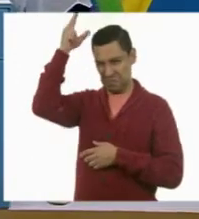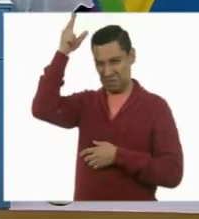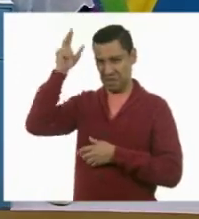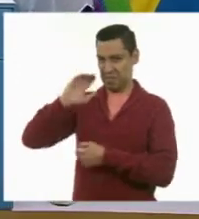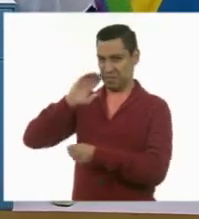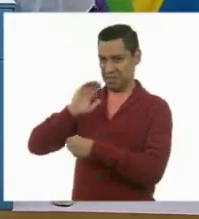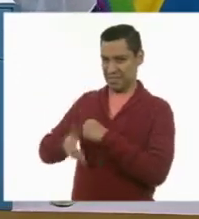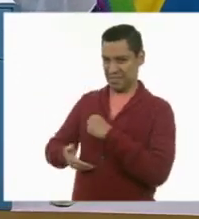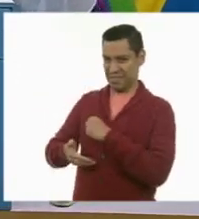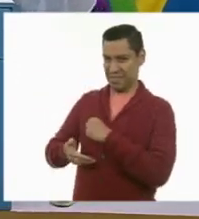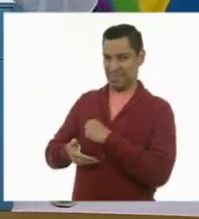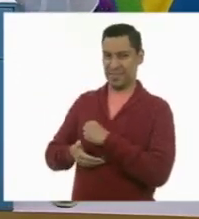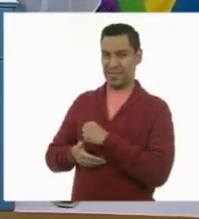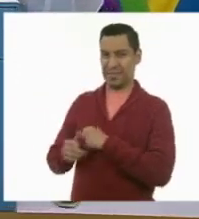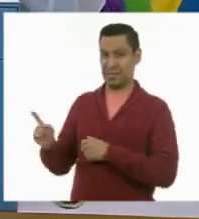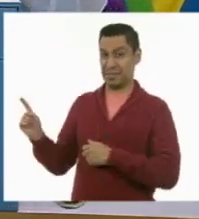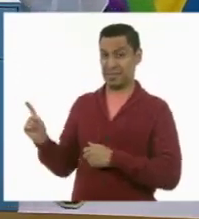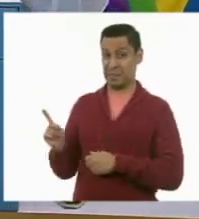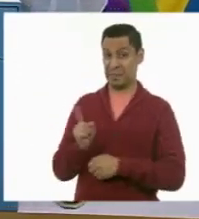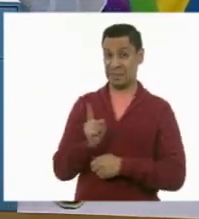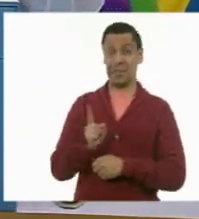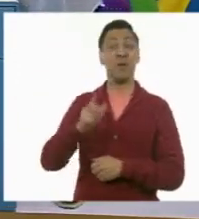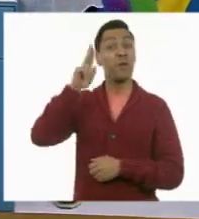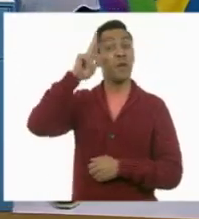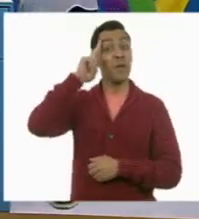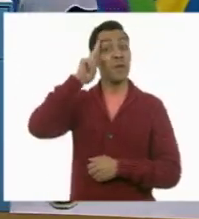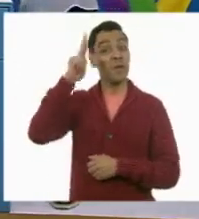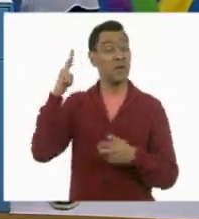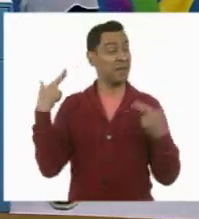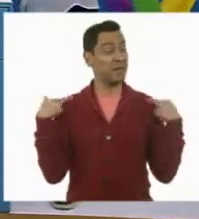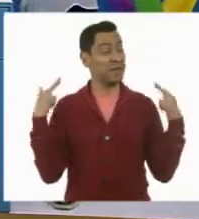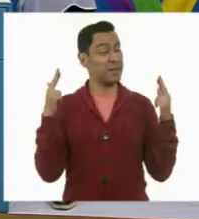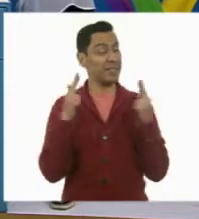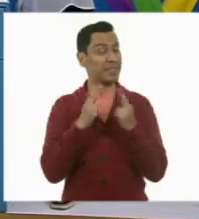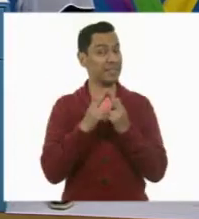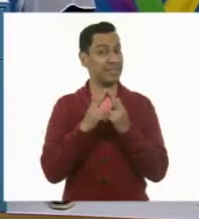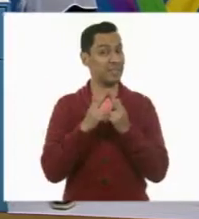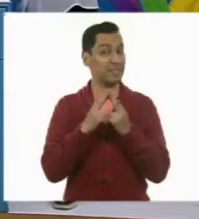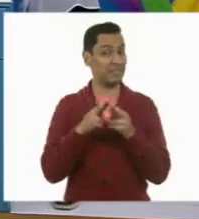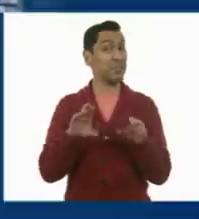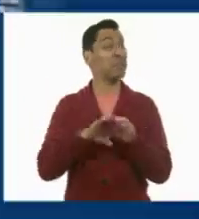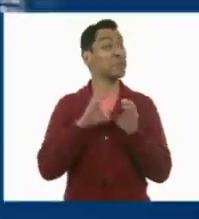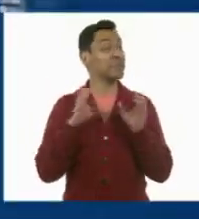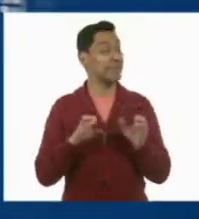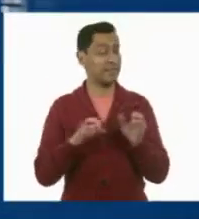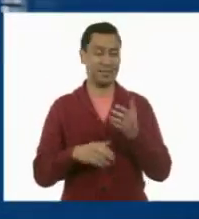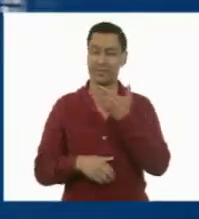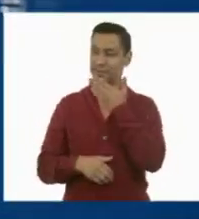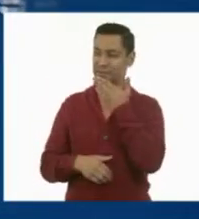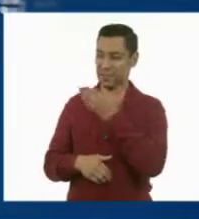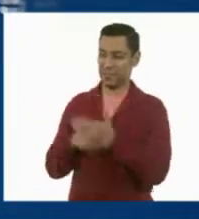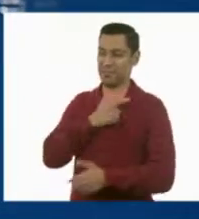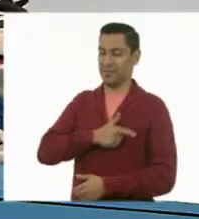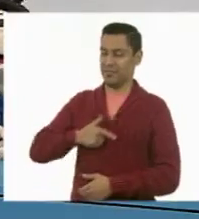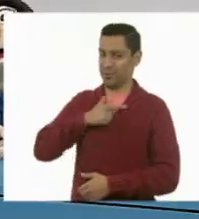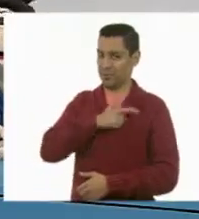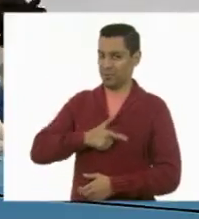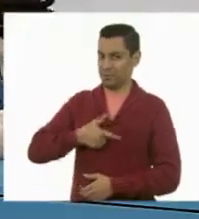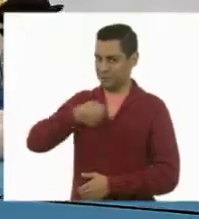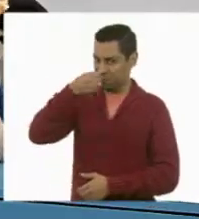termina. Ya. Ok. Listo. Hola, maestra. ¿Cómo están, chicos? Muy bien. Me da gusto saludarlos otra vez.